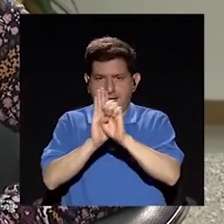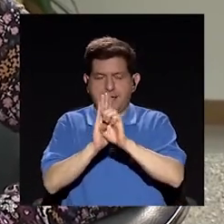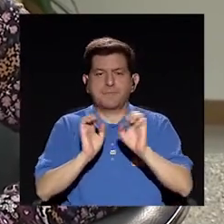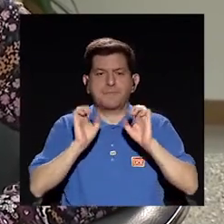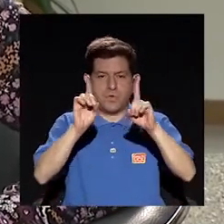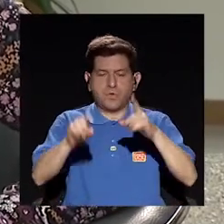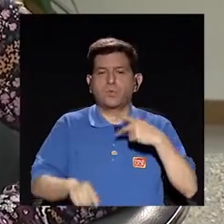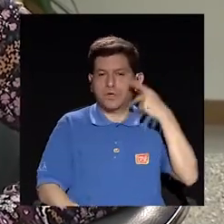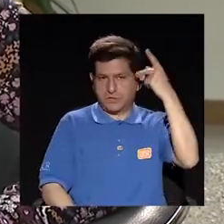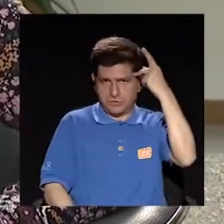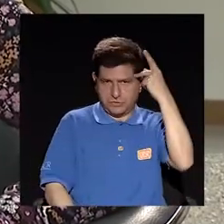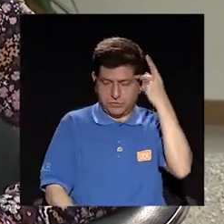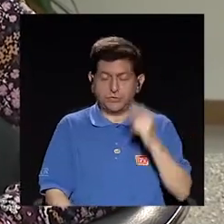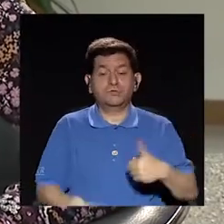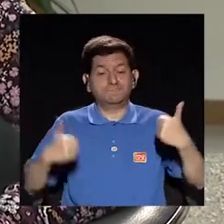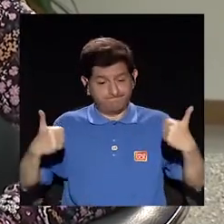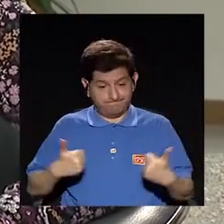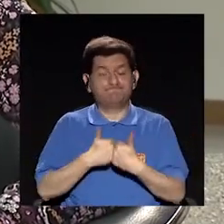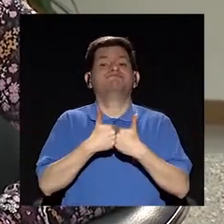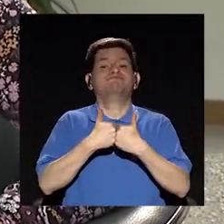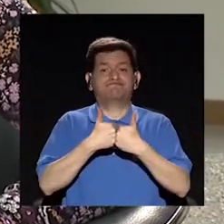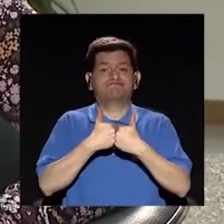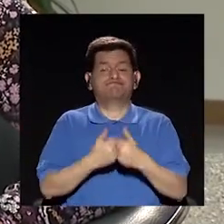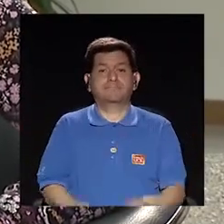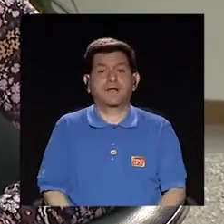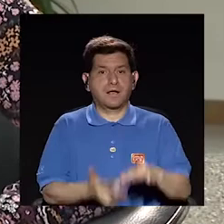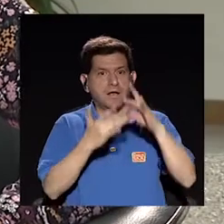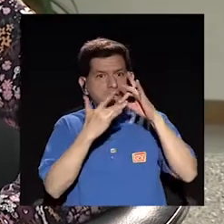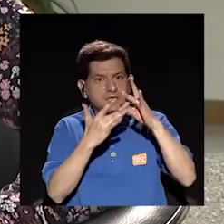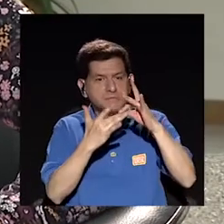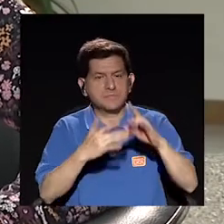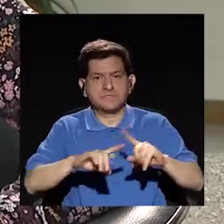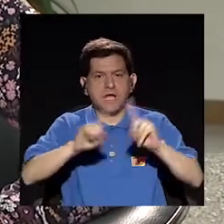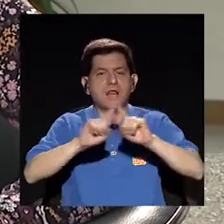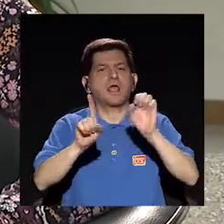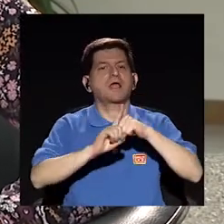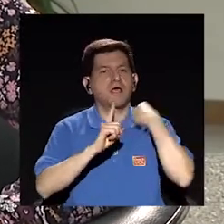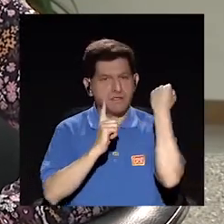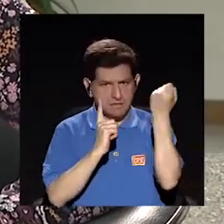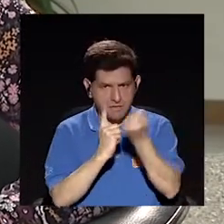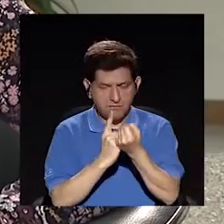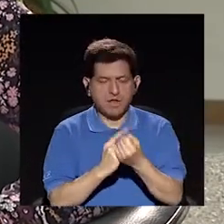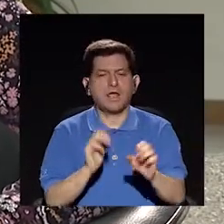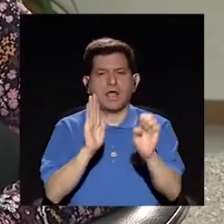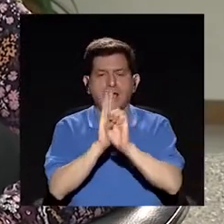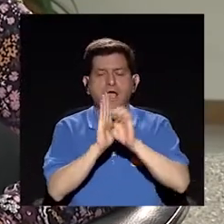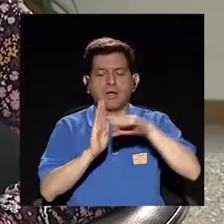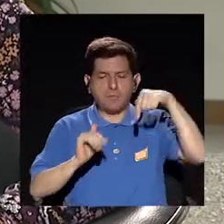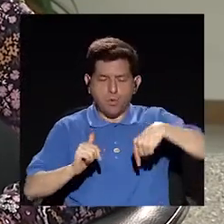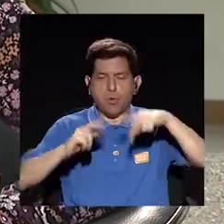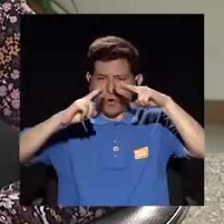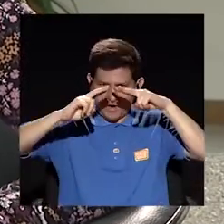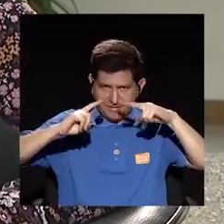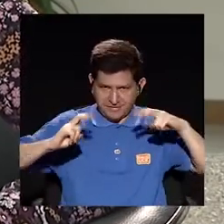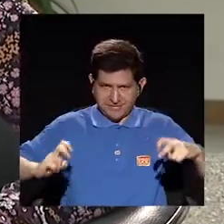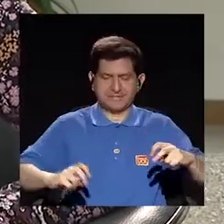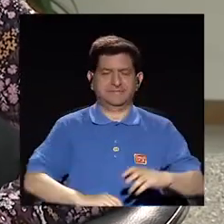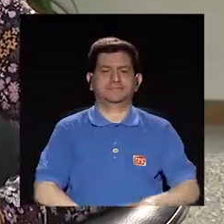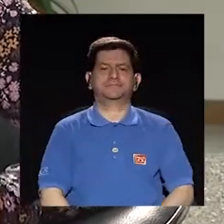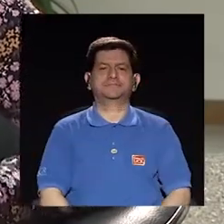de la educación de los padres es todo un reto, y sobre todo en muchas situaciones como la que vamos a tratar